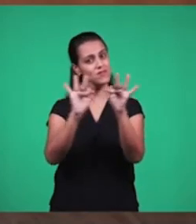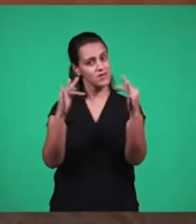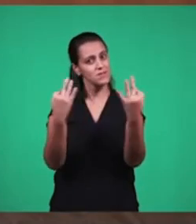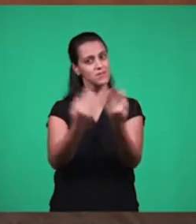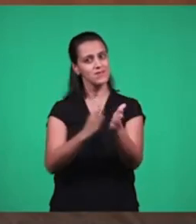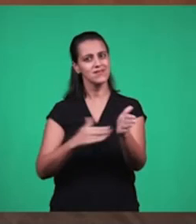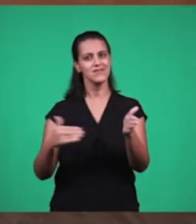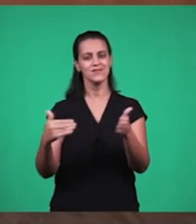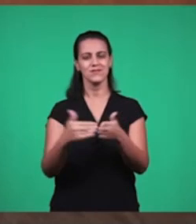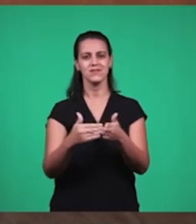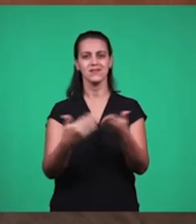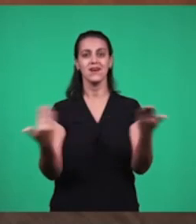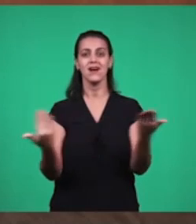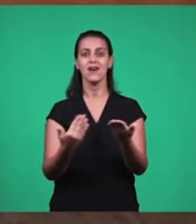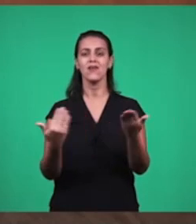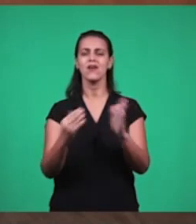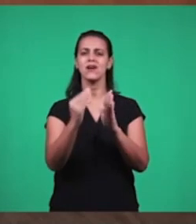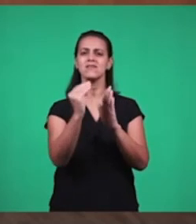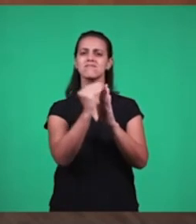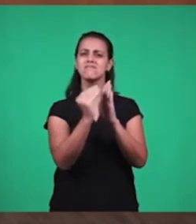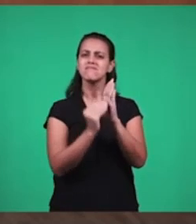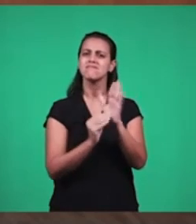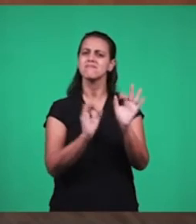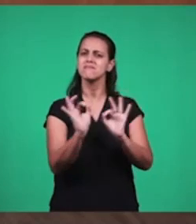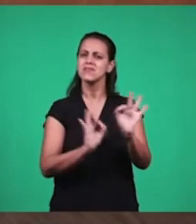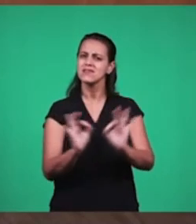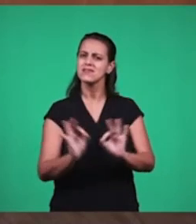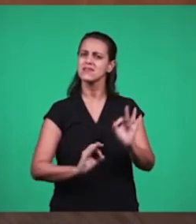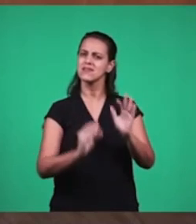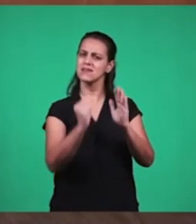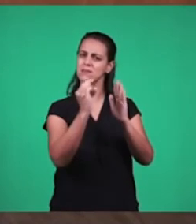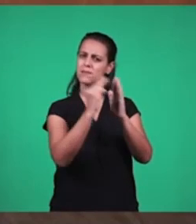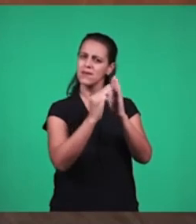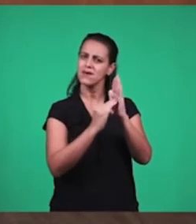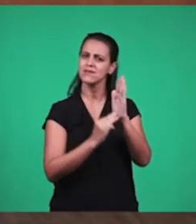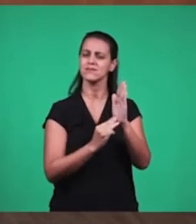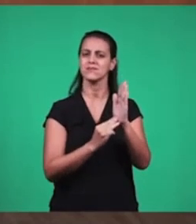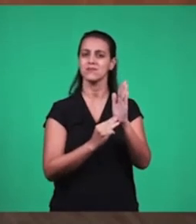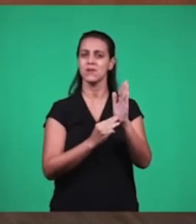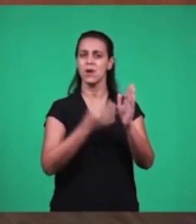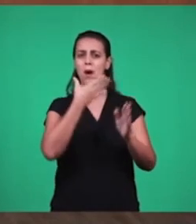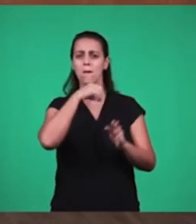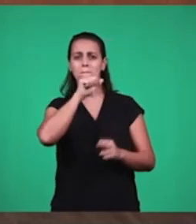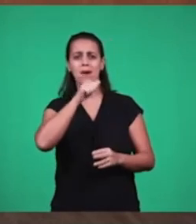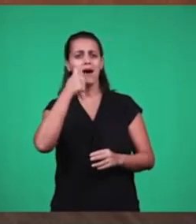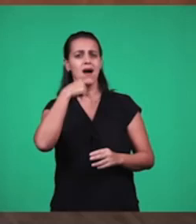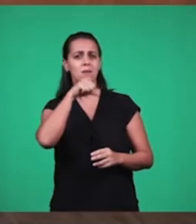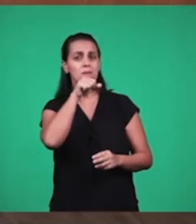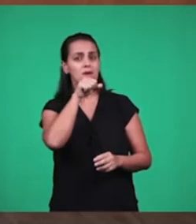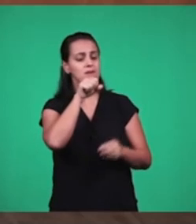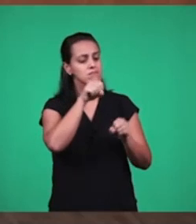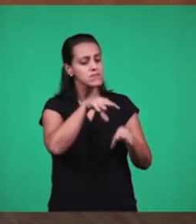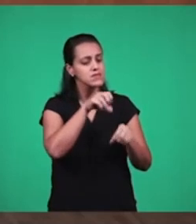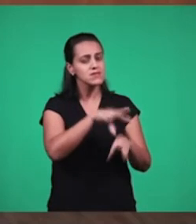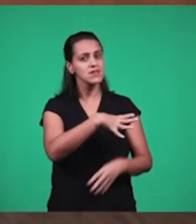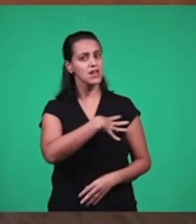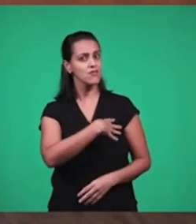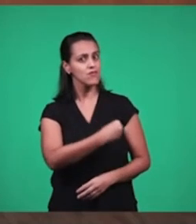el cuadro Organización y Método es hecho para que los padres puedan orientar a sus hijos en el